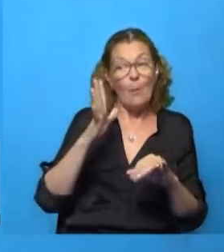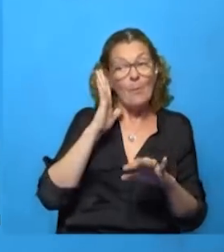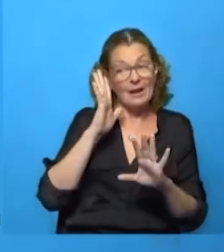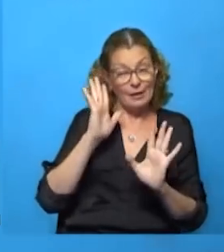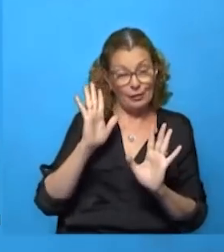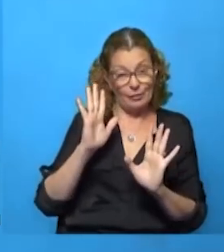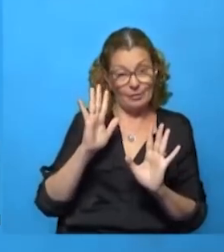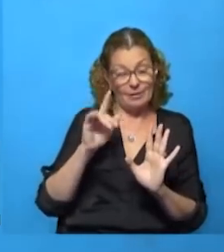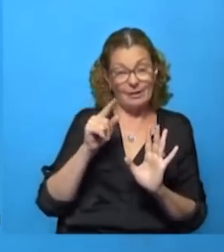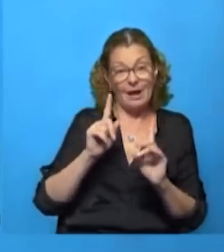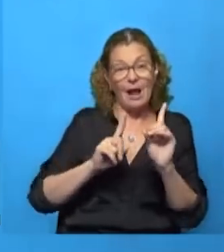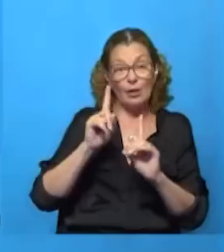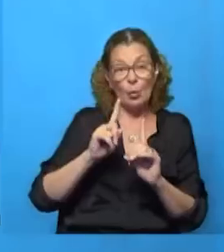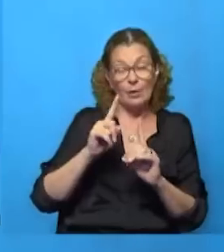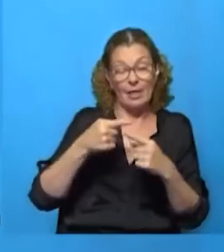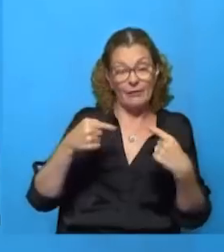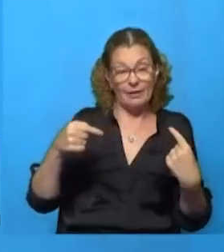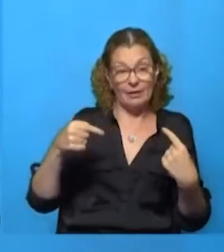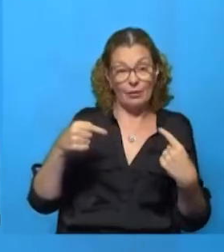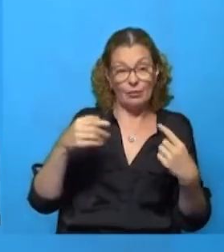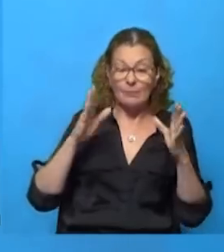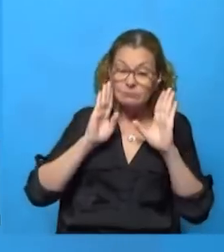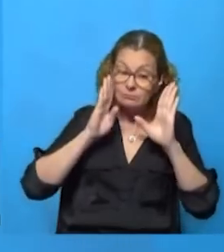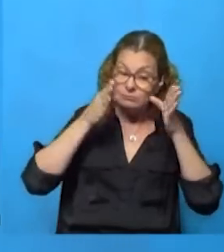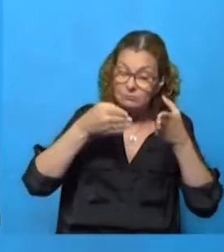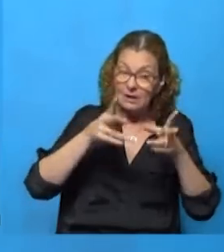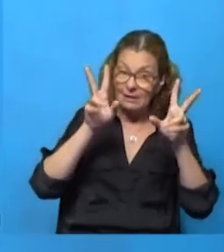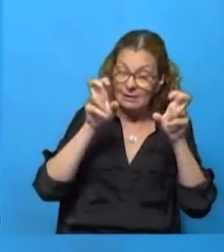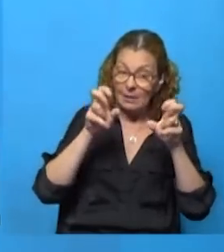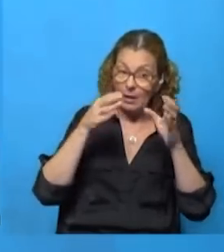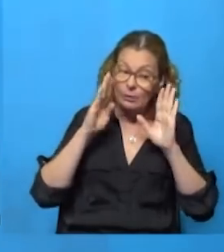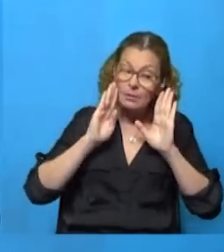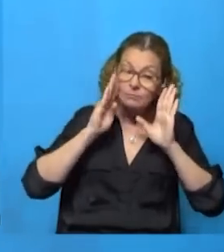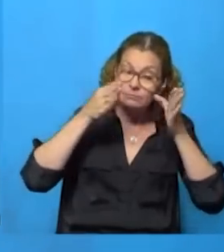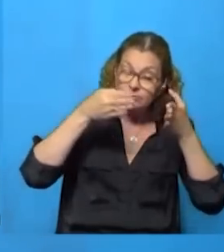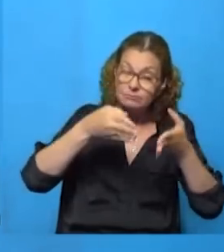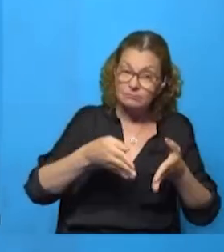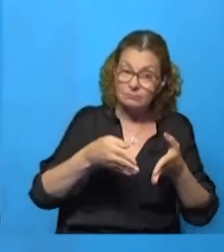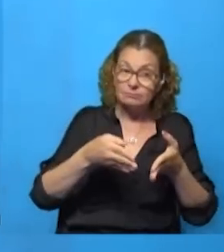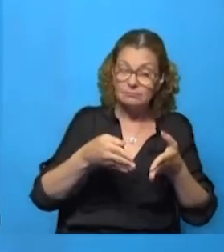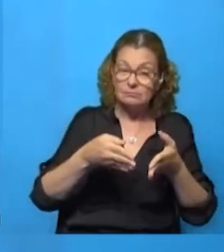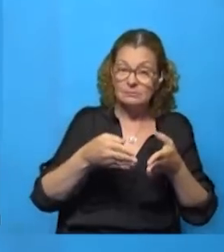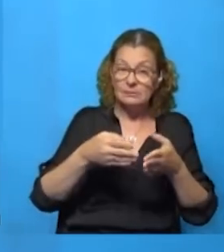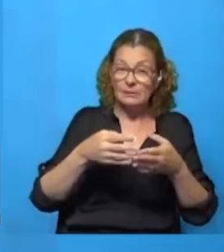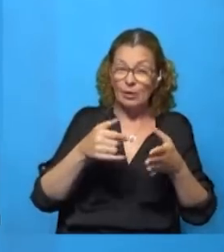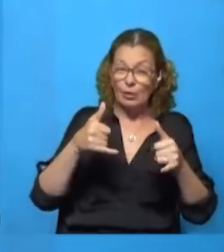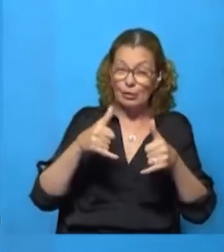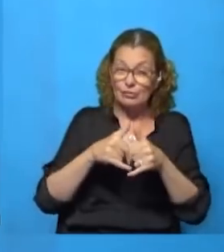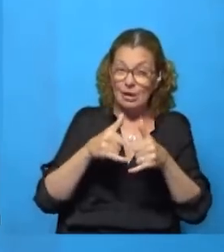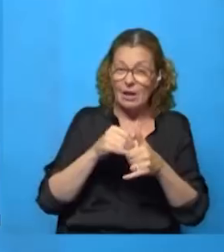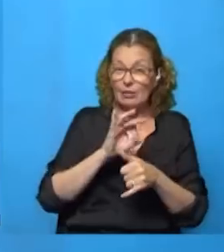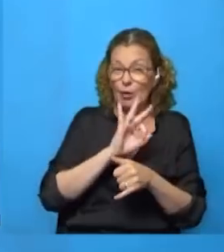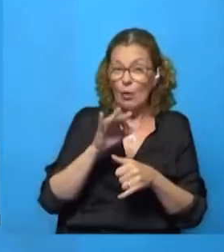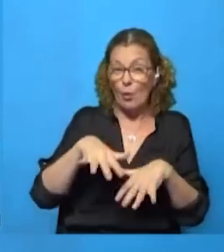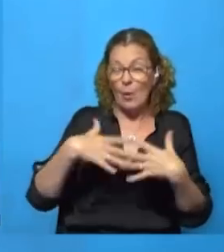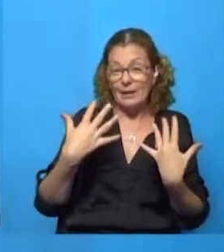que alguna de las cosas centrales o donde se le dio centralidad a alguno de los chats o alguno de